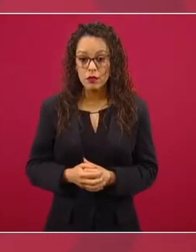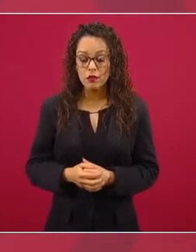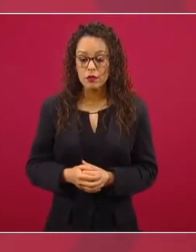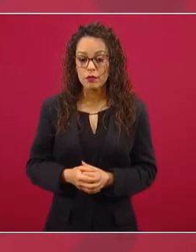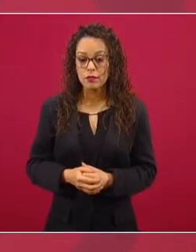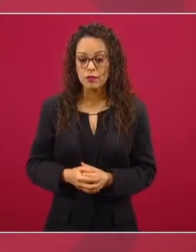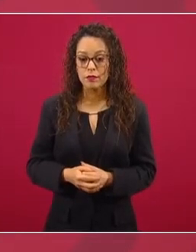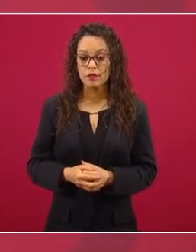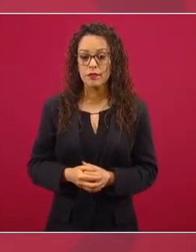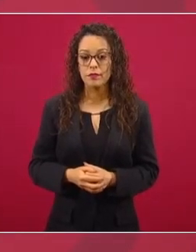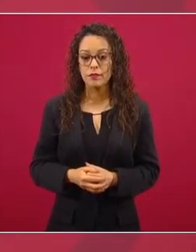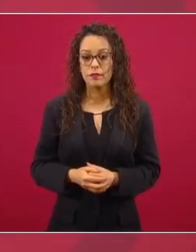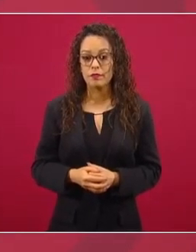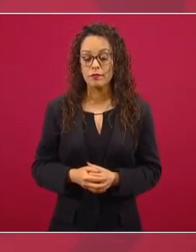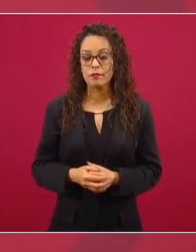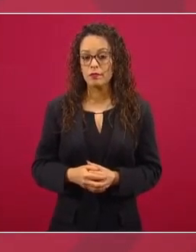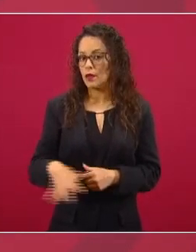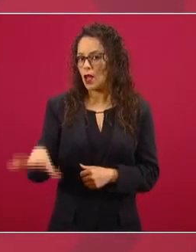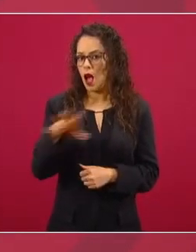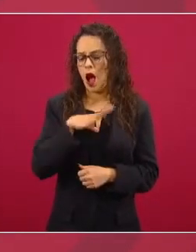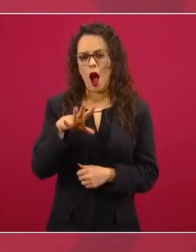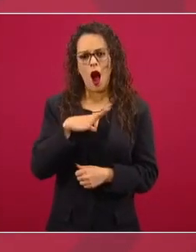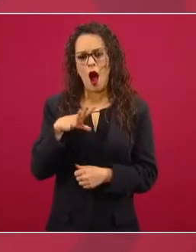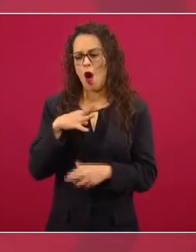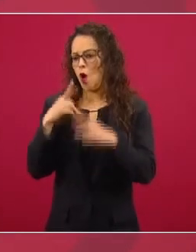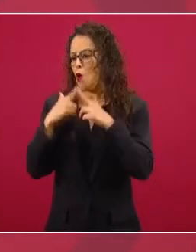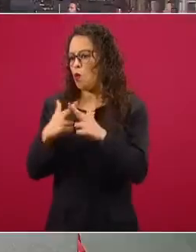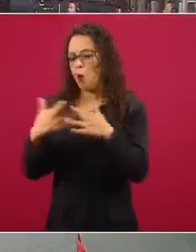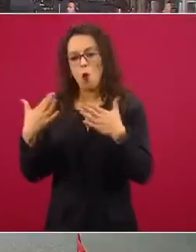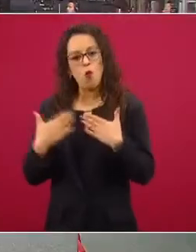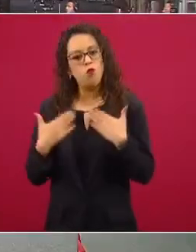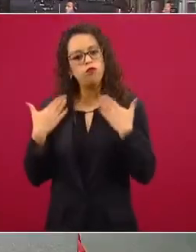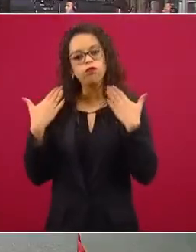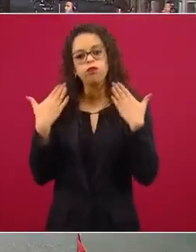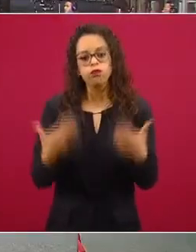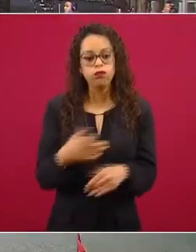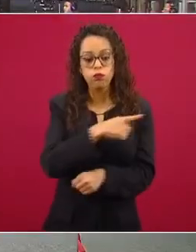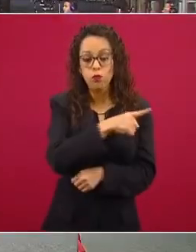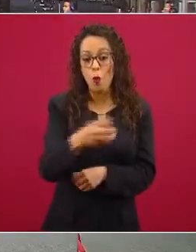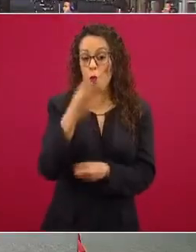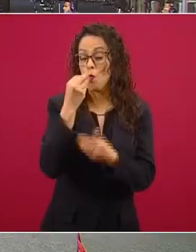tenemos confianza y nos están ayudando mucho.